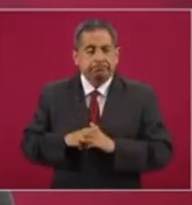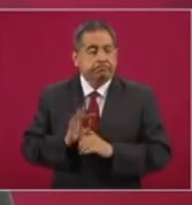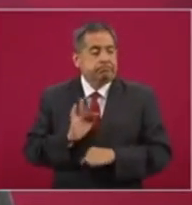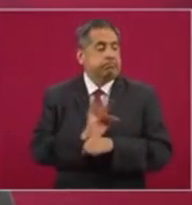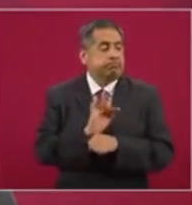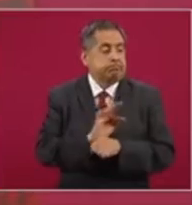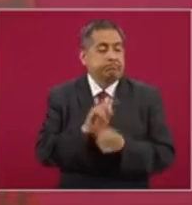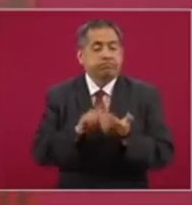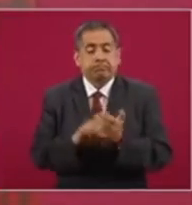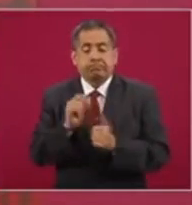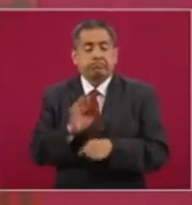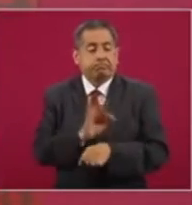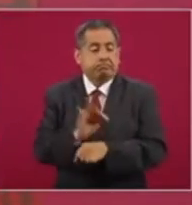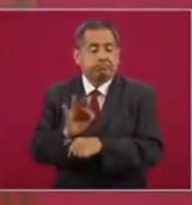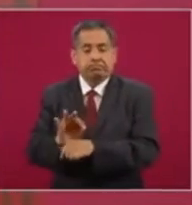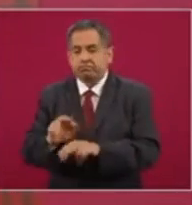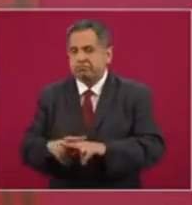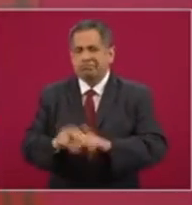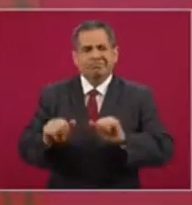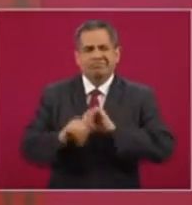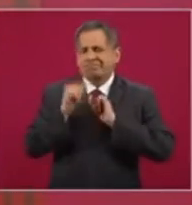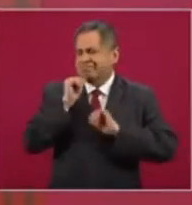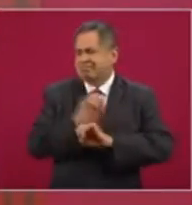tapadera de nadie.